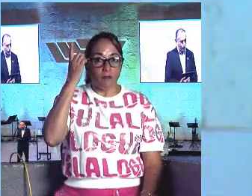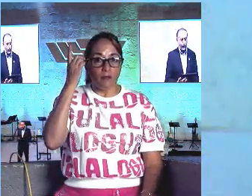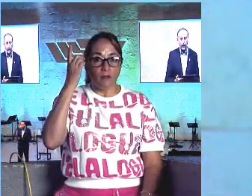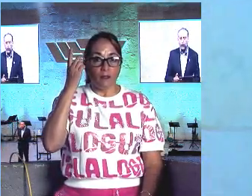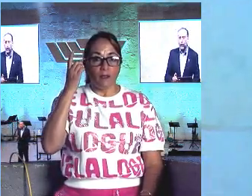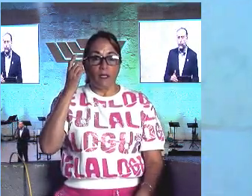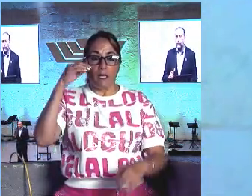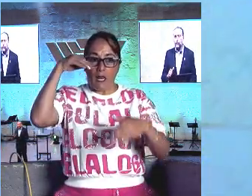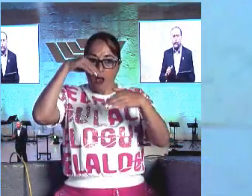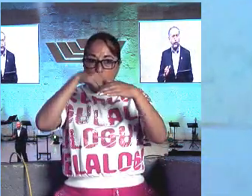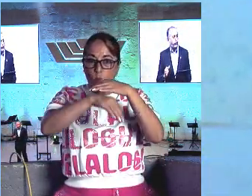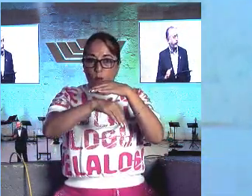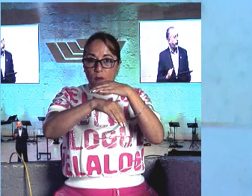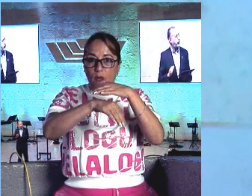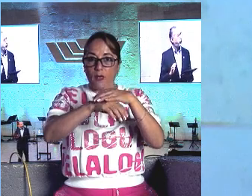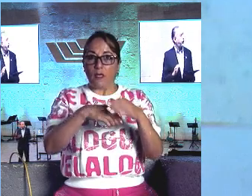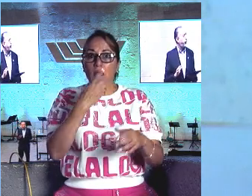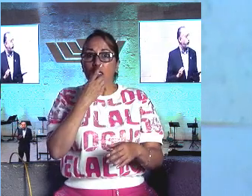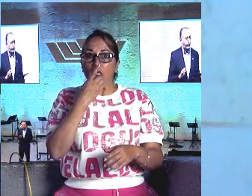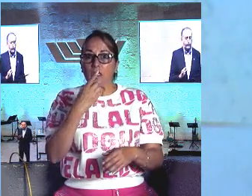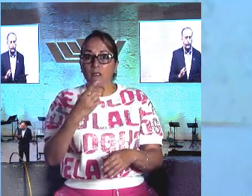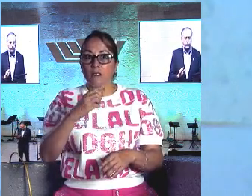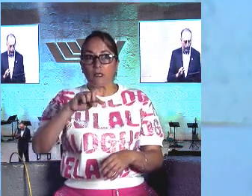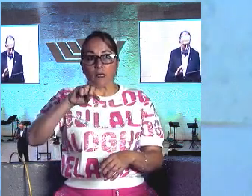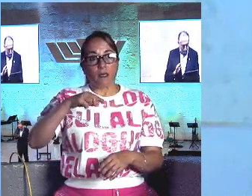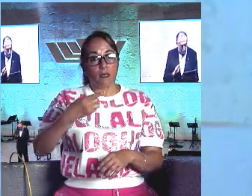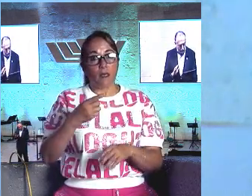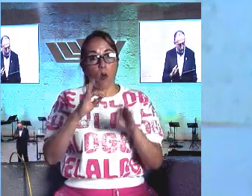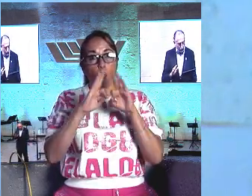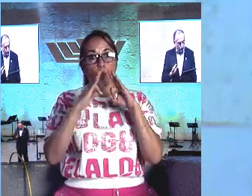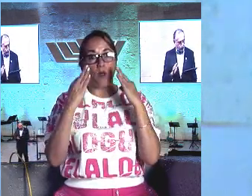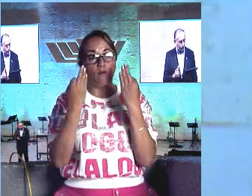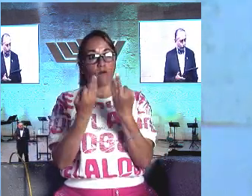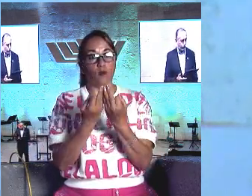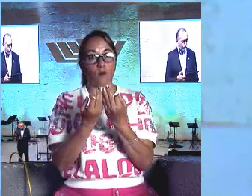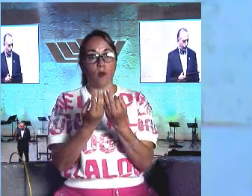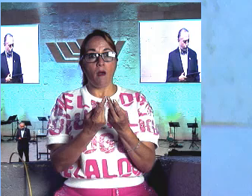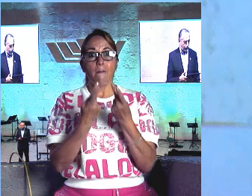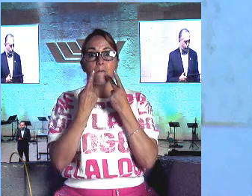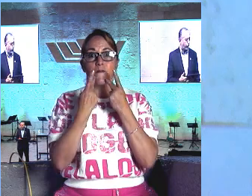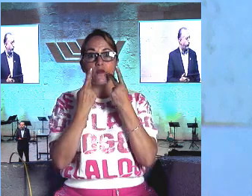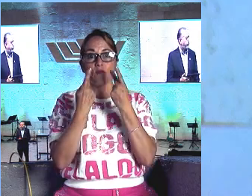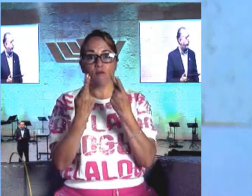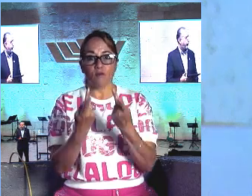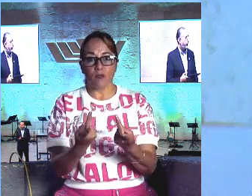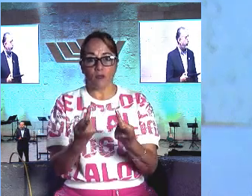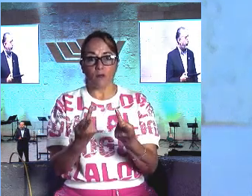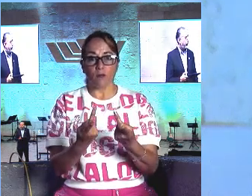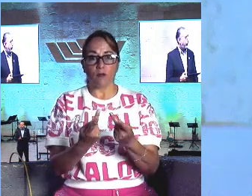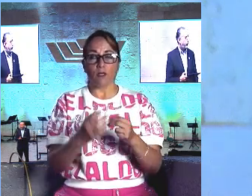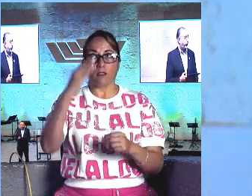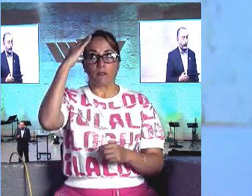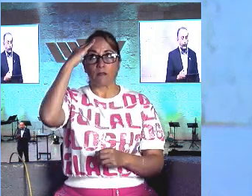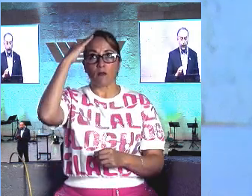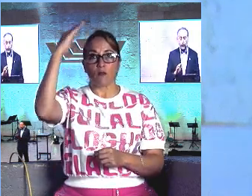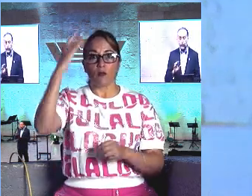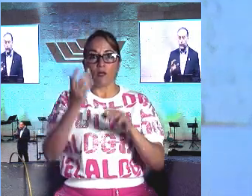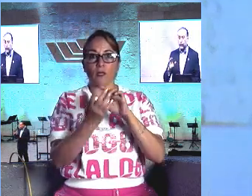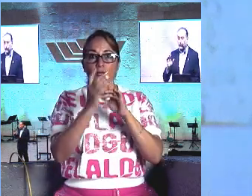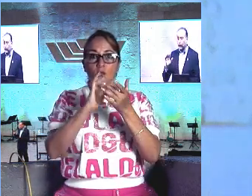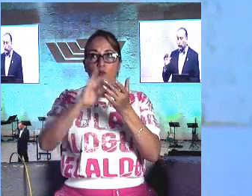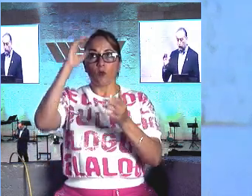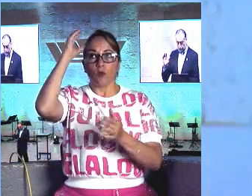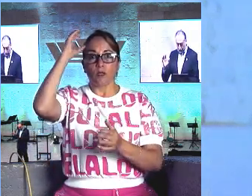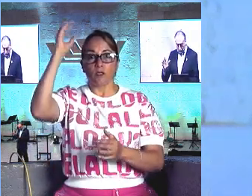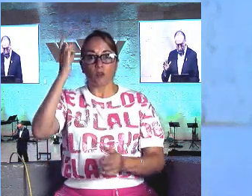cueva de Adulam, se convierte en un tipo de profético de nuestro Señor Jesucristo. Porque David estaba